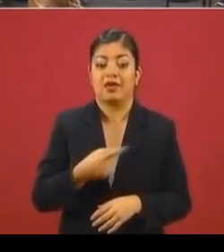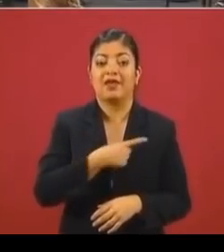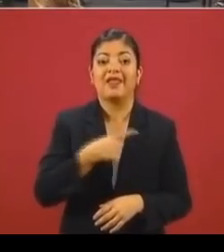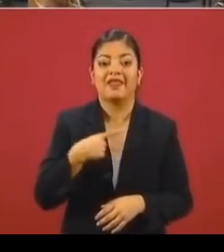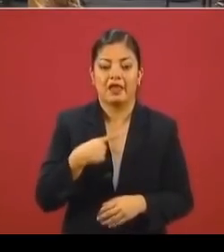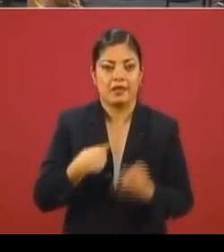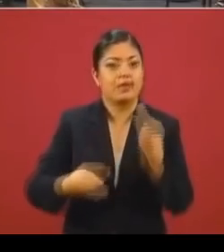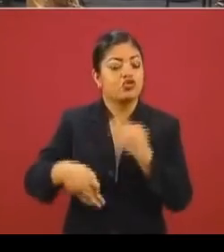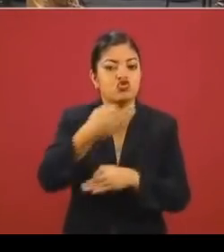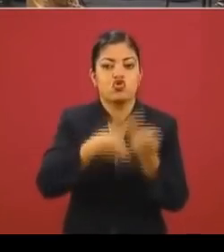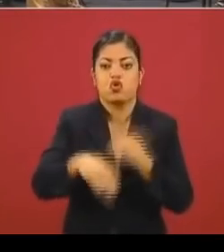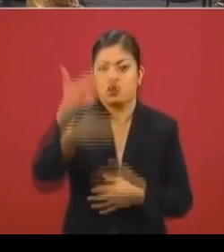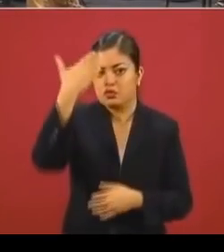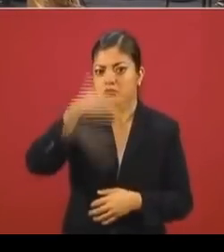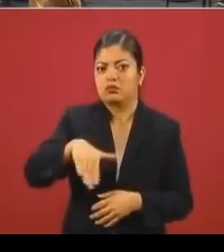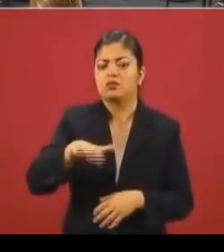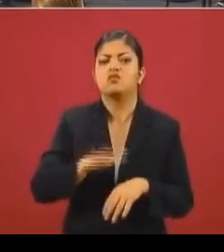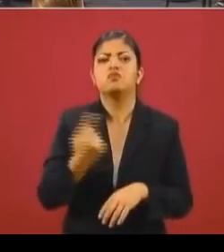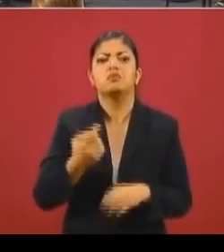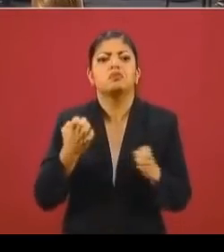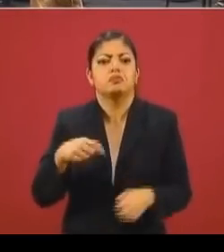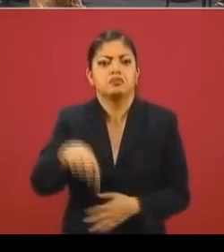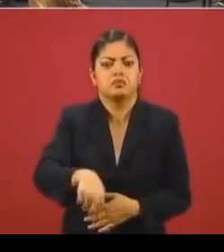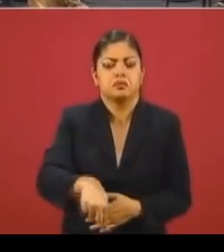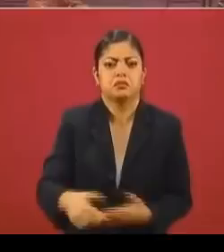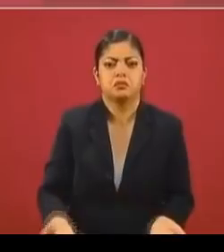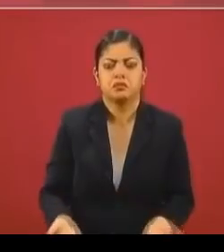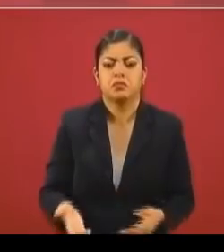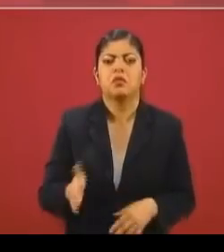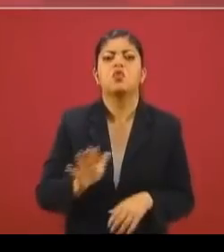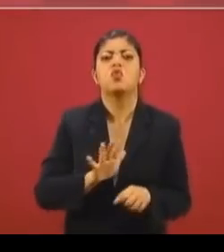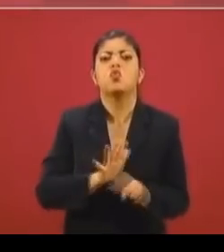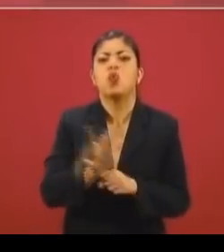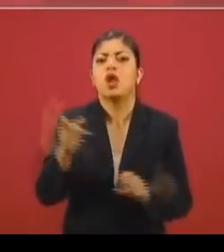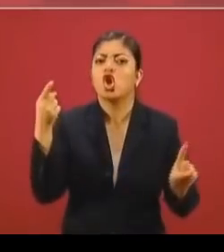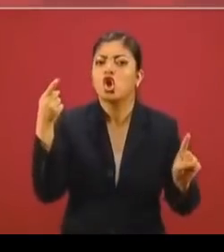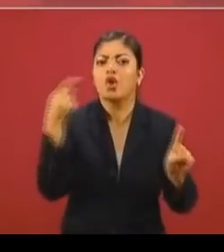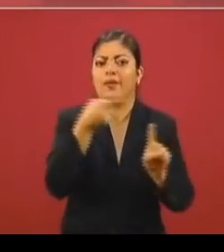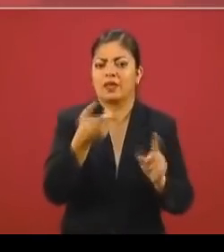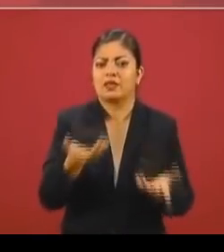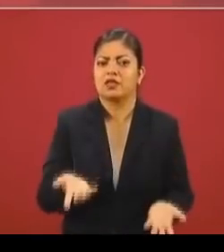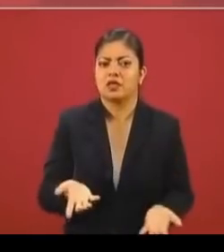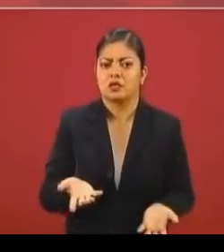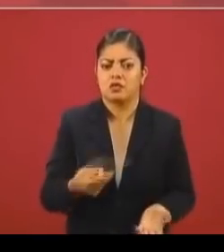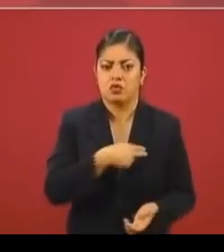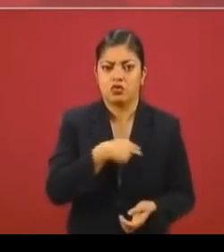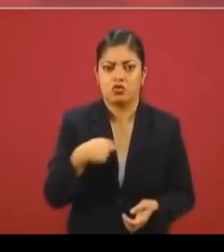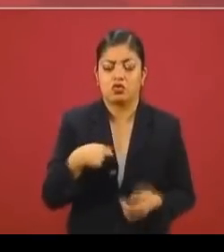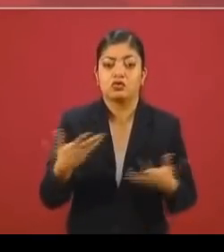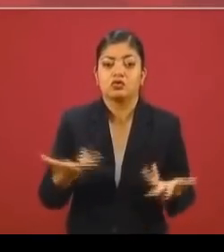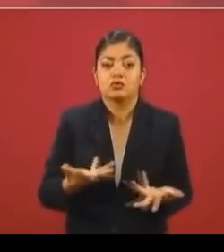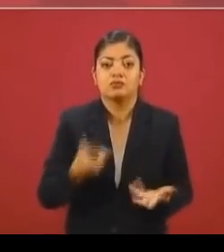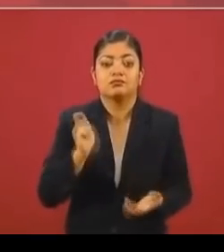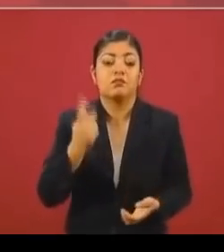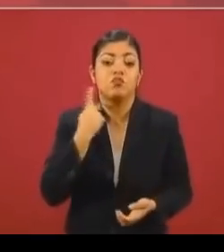debemos todos saber por qué estamos aquí, cuál es el objetivo principal de nuestro